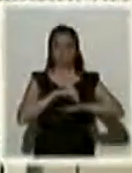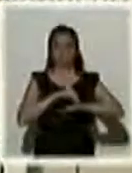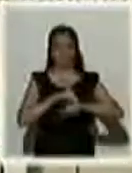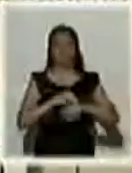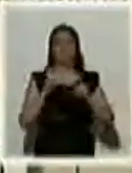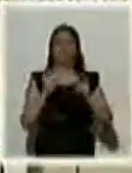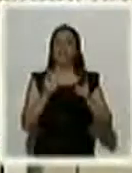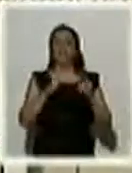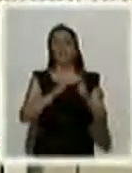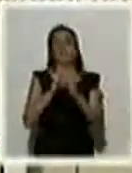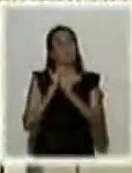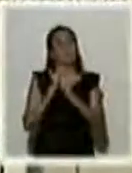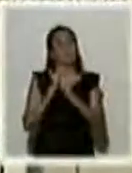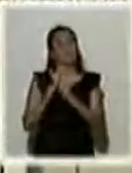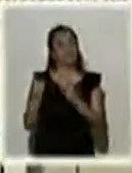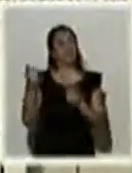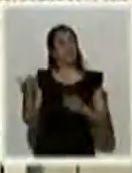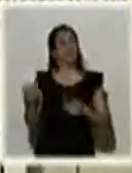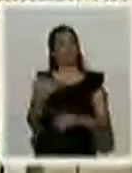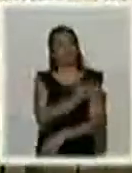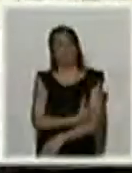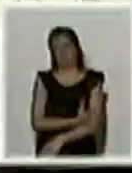más marginales de nuestra sociedad.